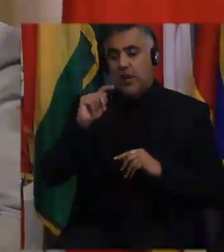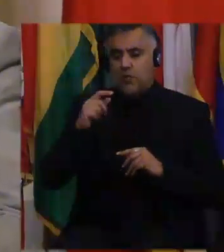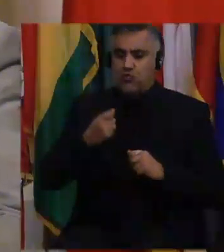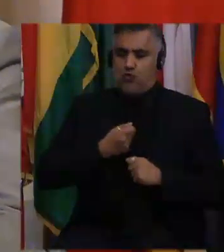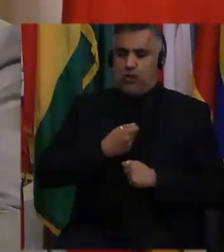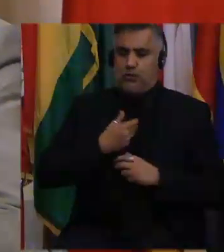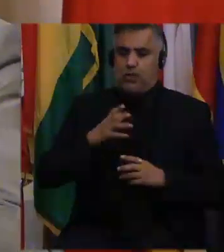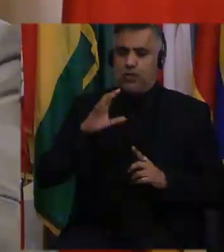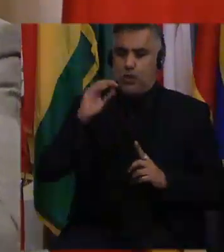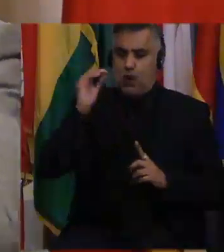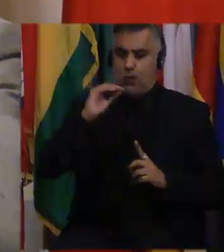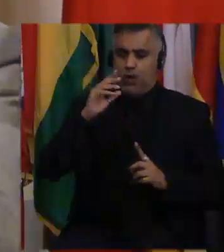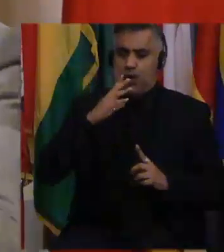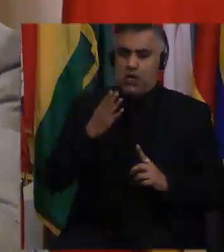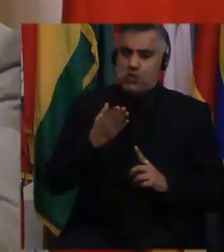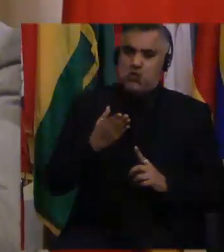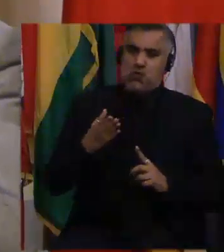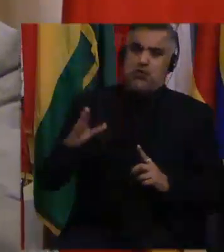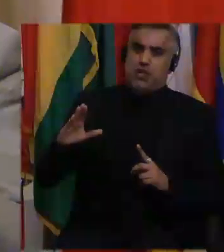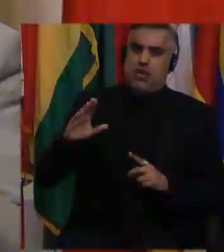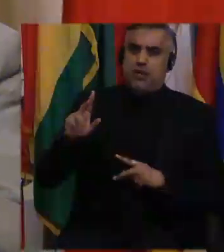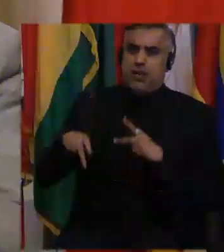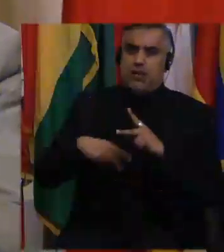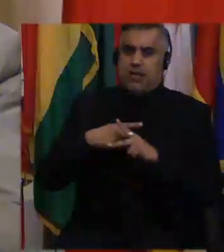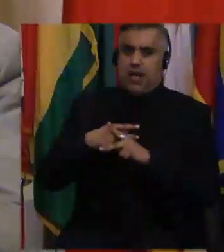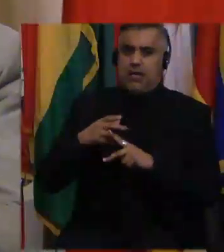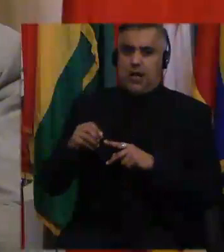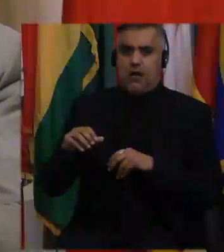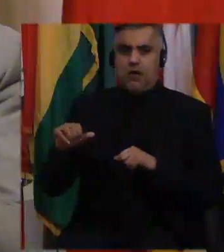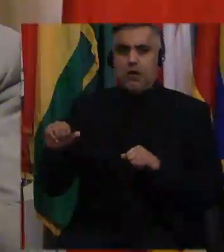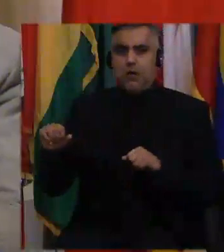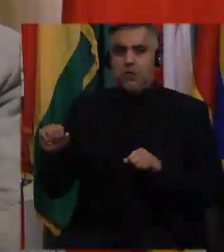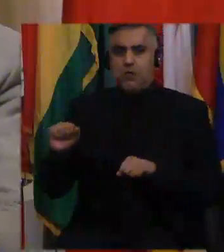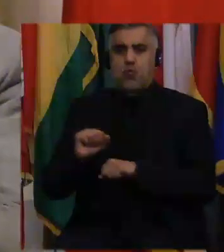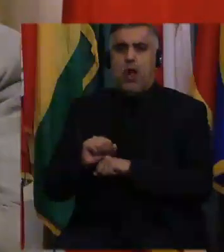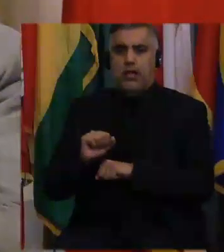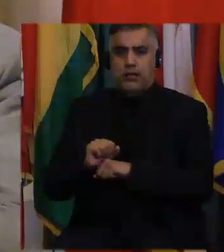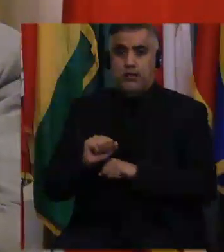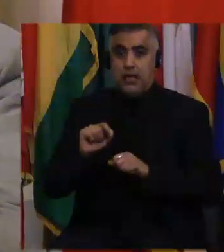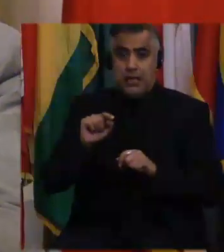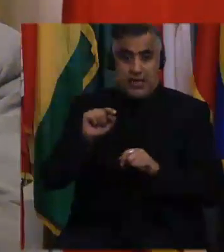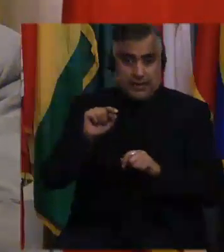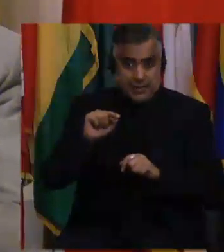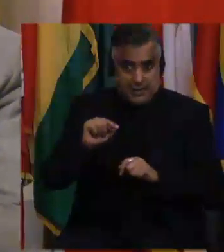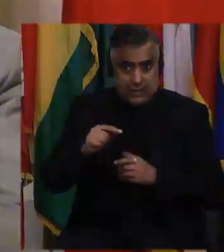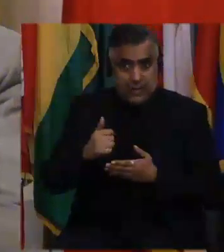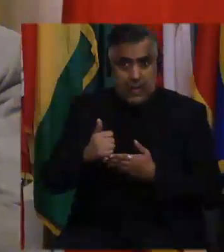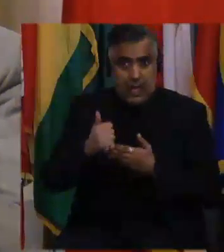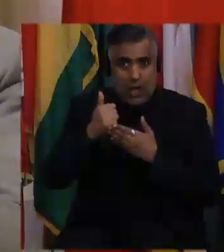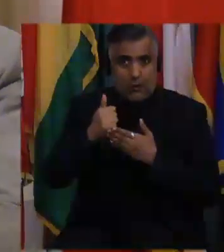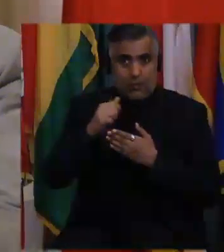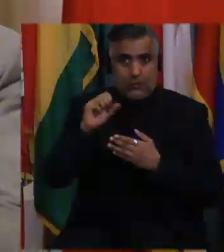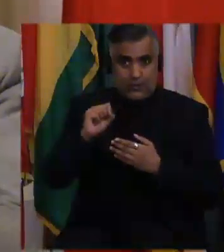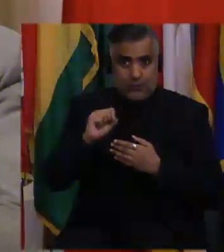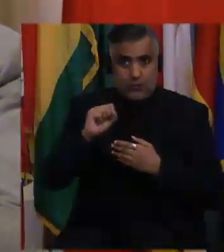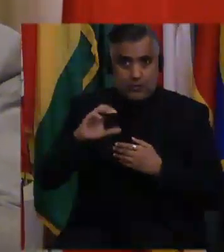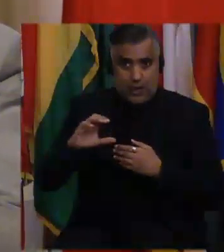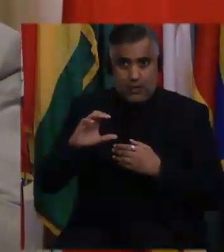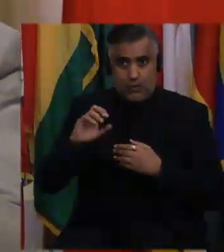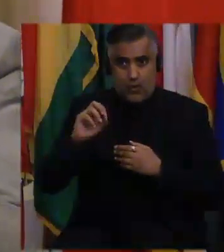de práctica, ayuda a empoderar a las organizaciones de la sociedad civil internamente dentro de los estados que están sufriendo